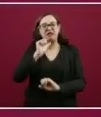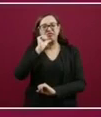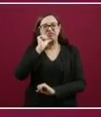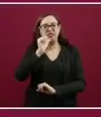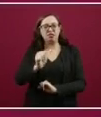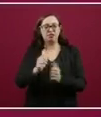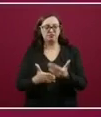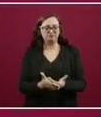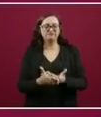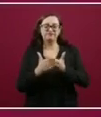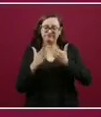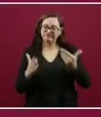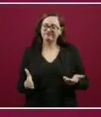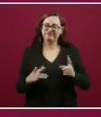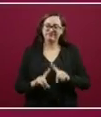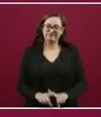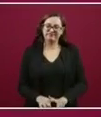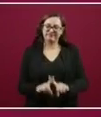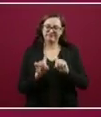Ahora